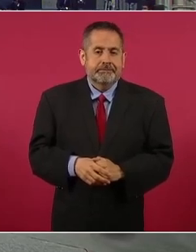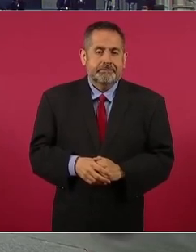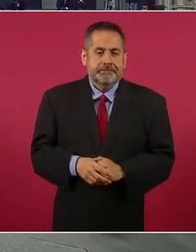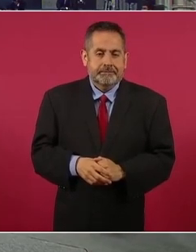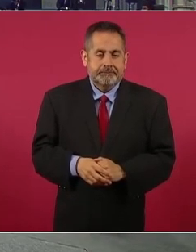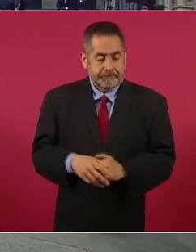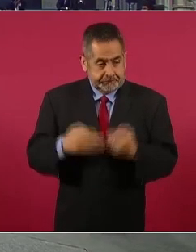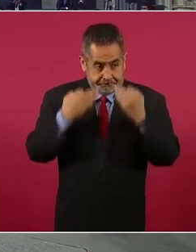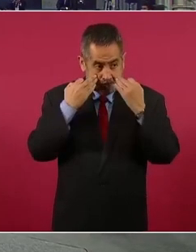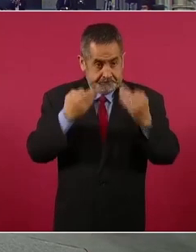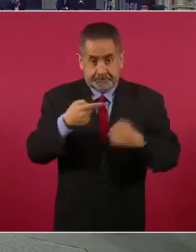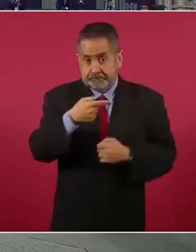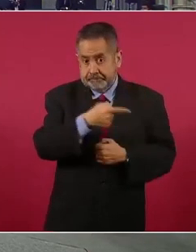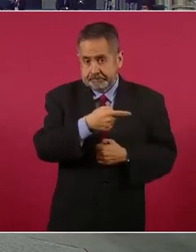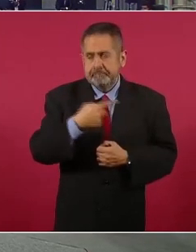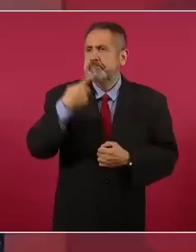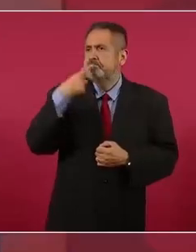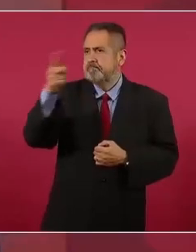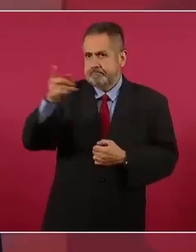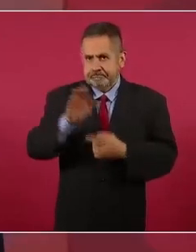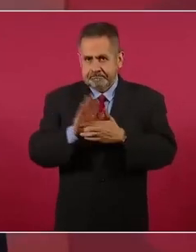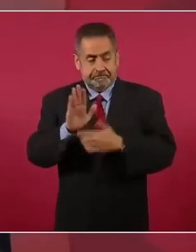Y ahí está la denuncia